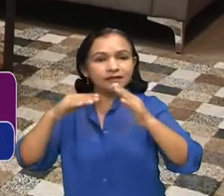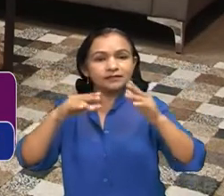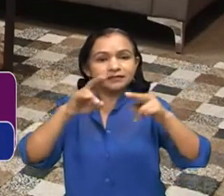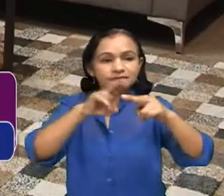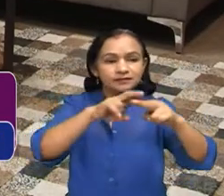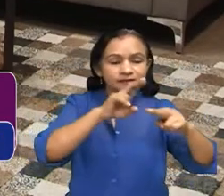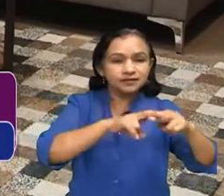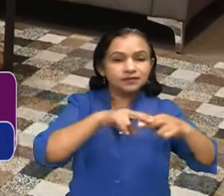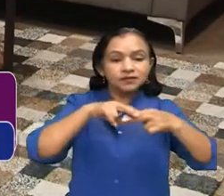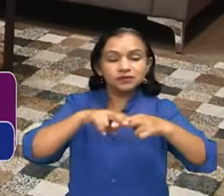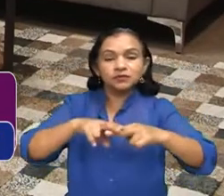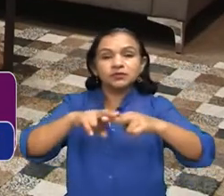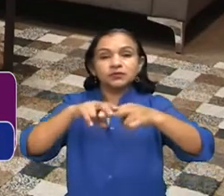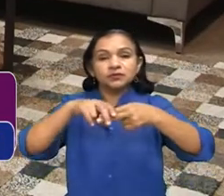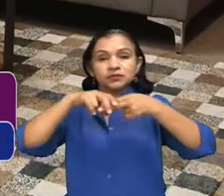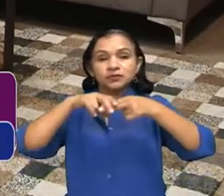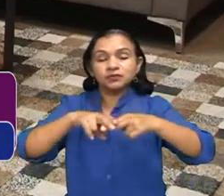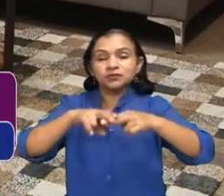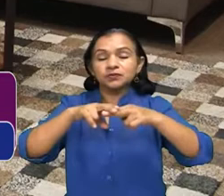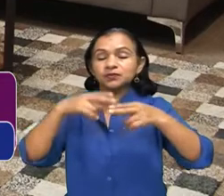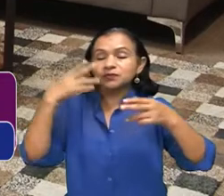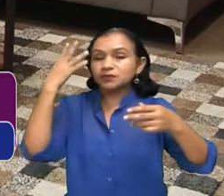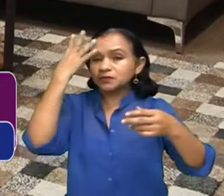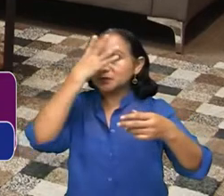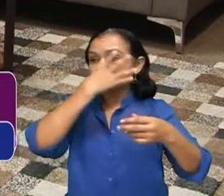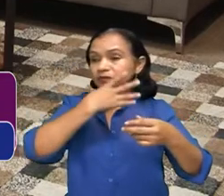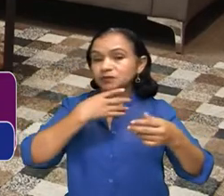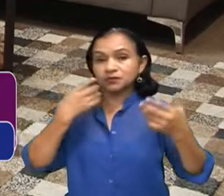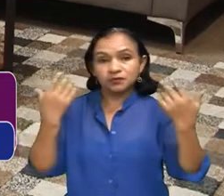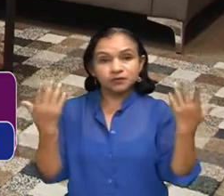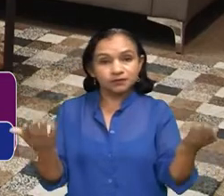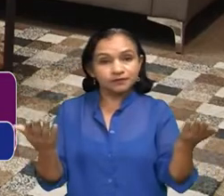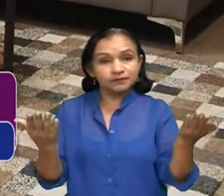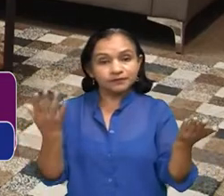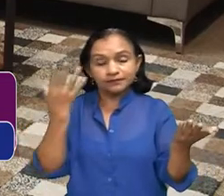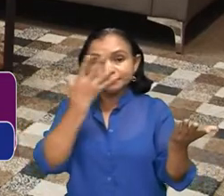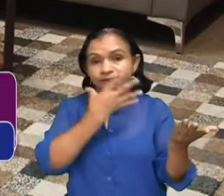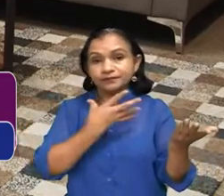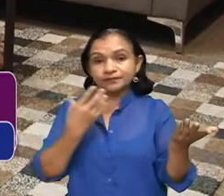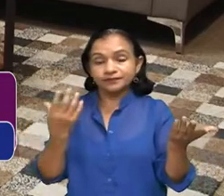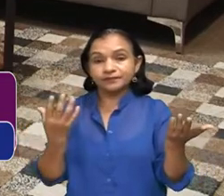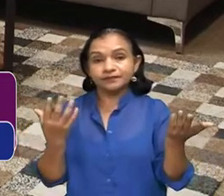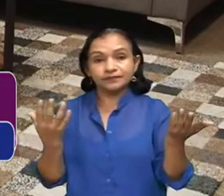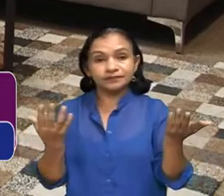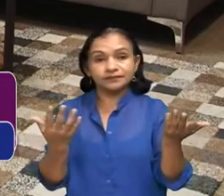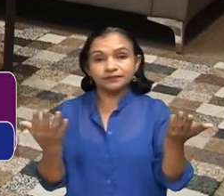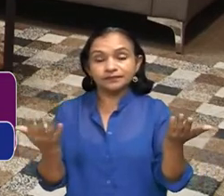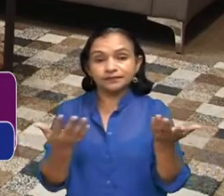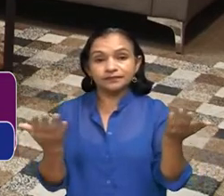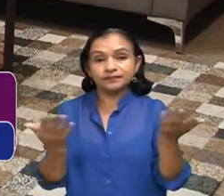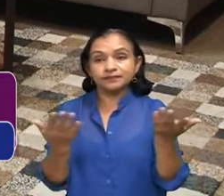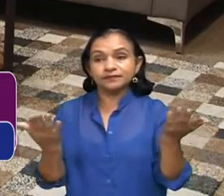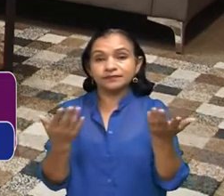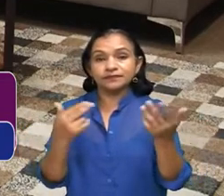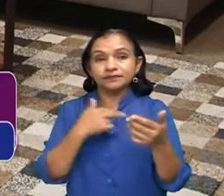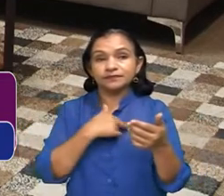sillas abuelitas. Claro. Hechas de bambú. Eso es una cosa impresionante porque cómo vos